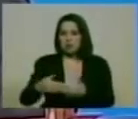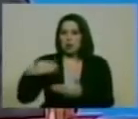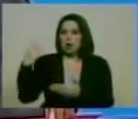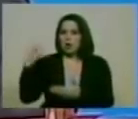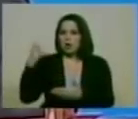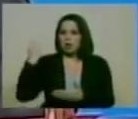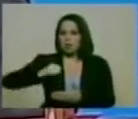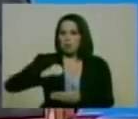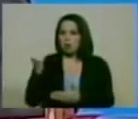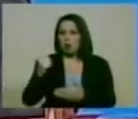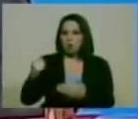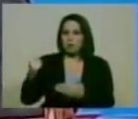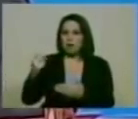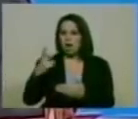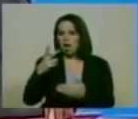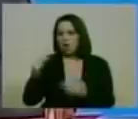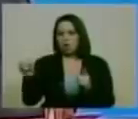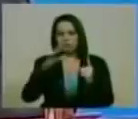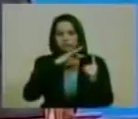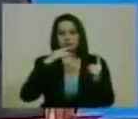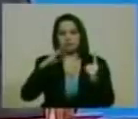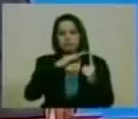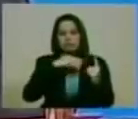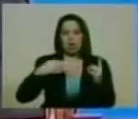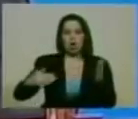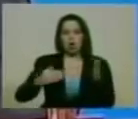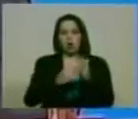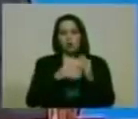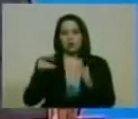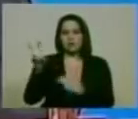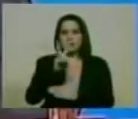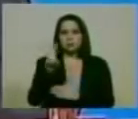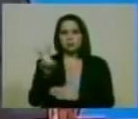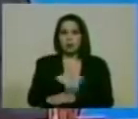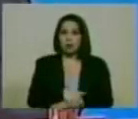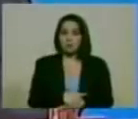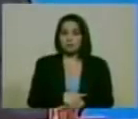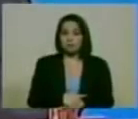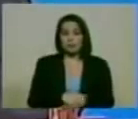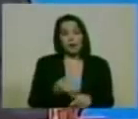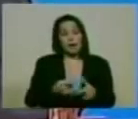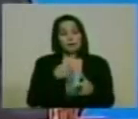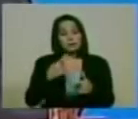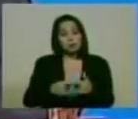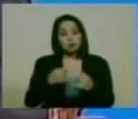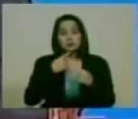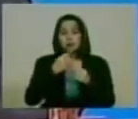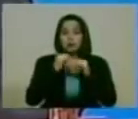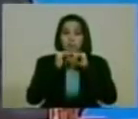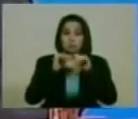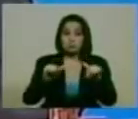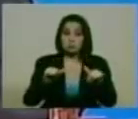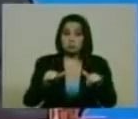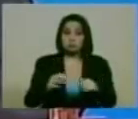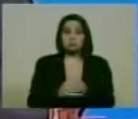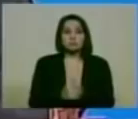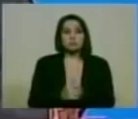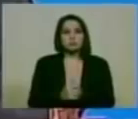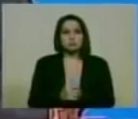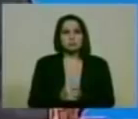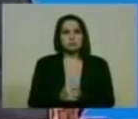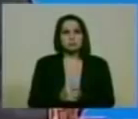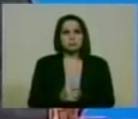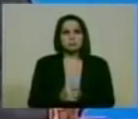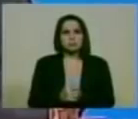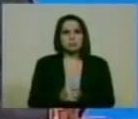no conspiren contra la nación venezolana. Por eso yo les digo que Que nadie se llame engaño.